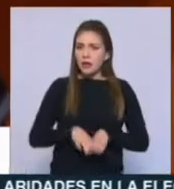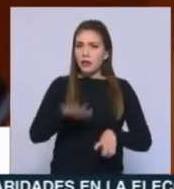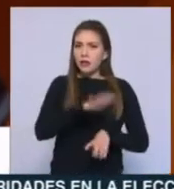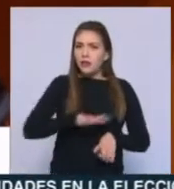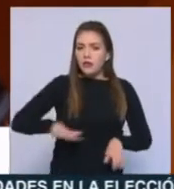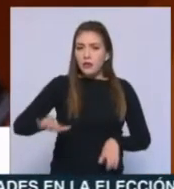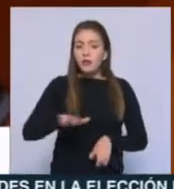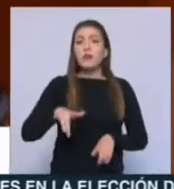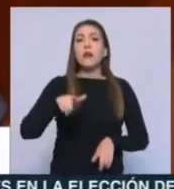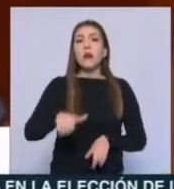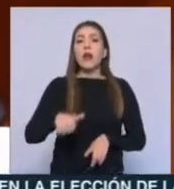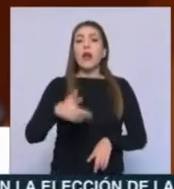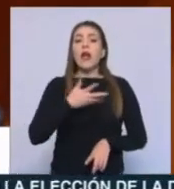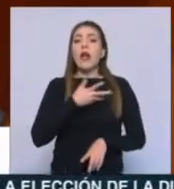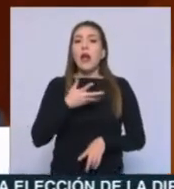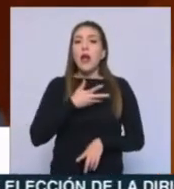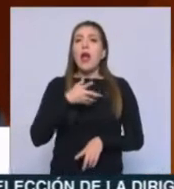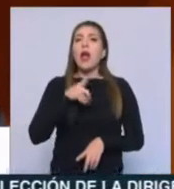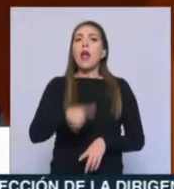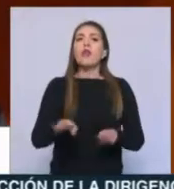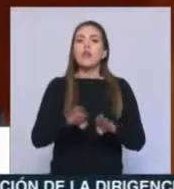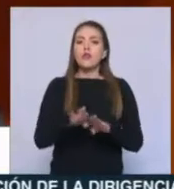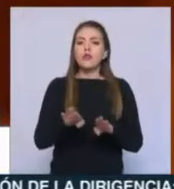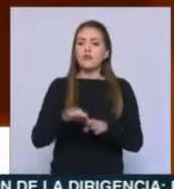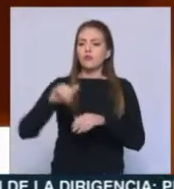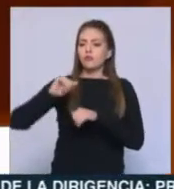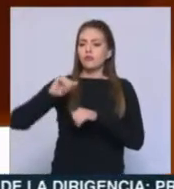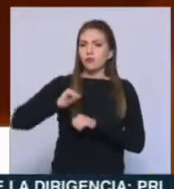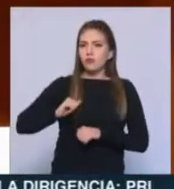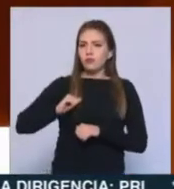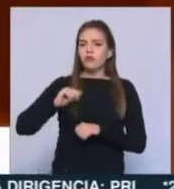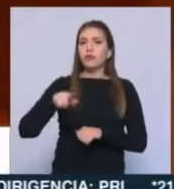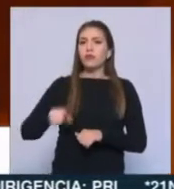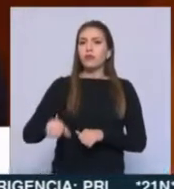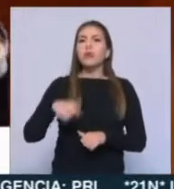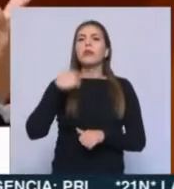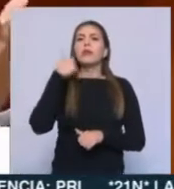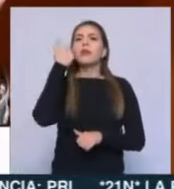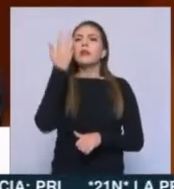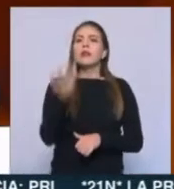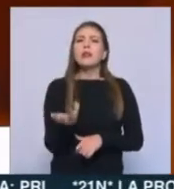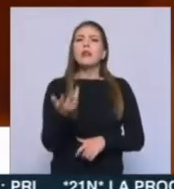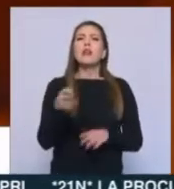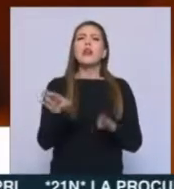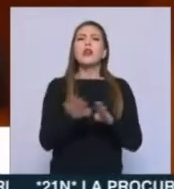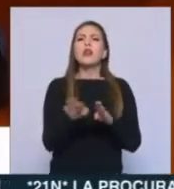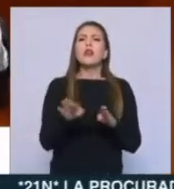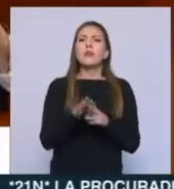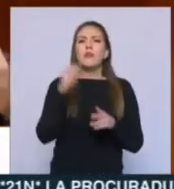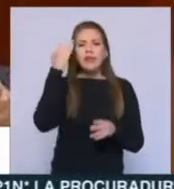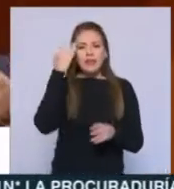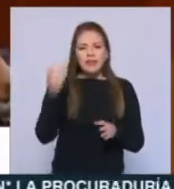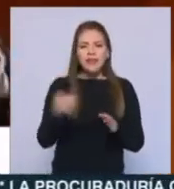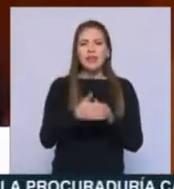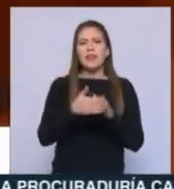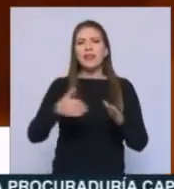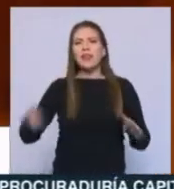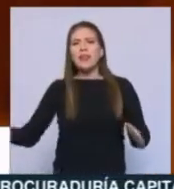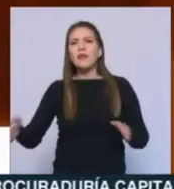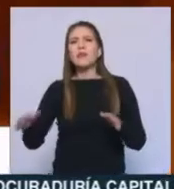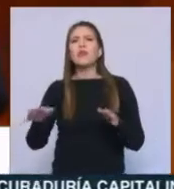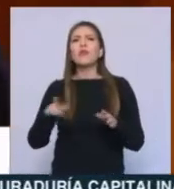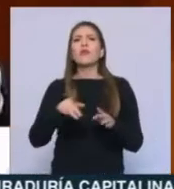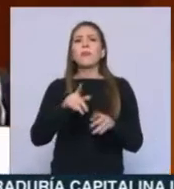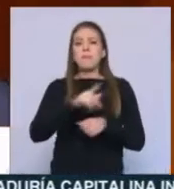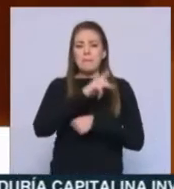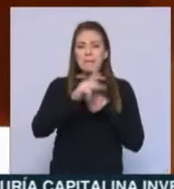del subsecretario del Bienestar, que tiene como propósito extender los programas como Sembrando Vida en el sur del